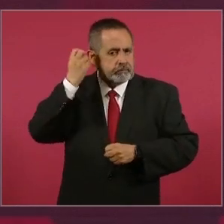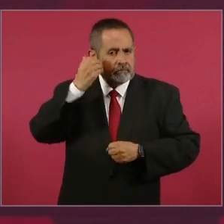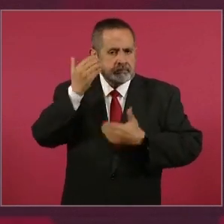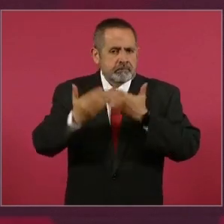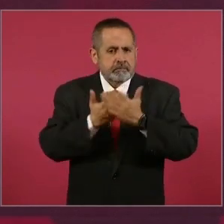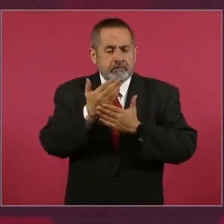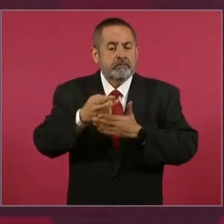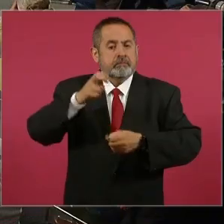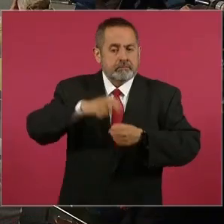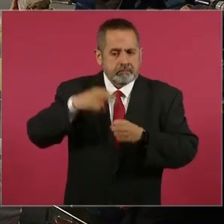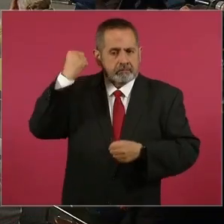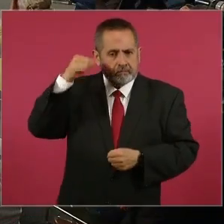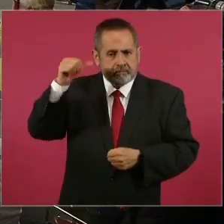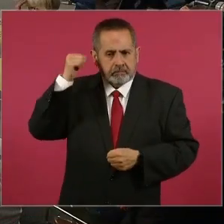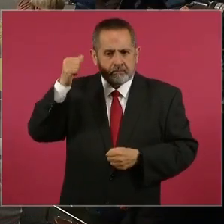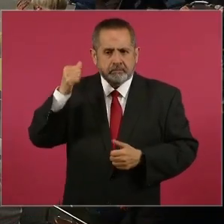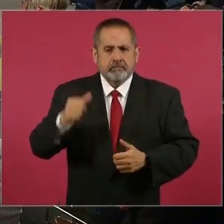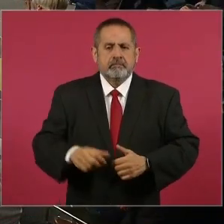en